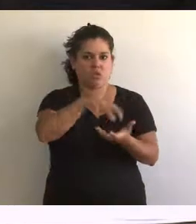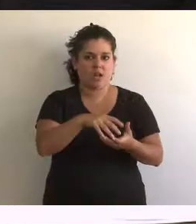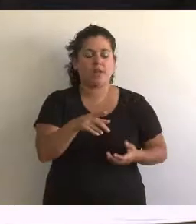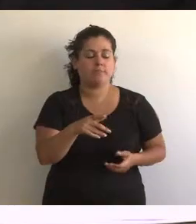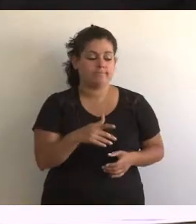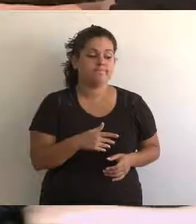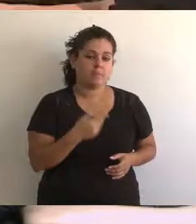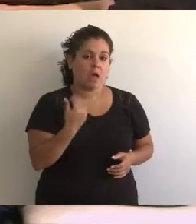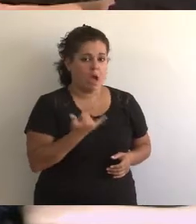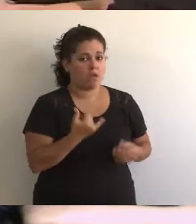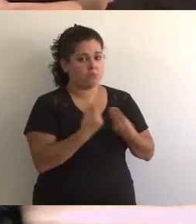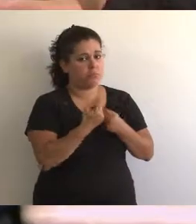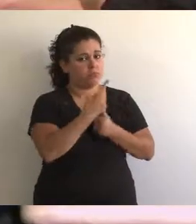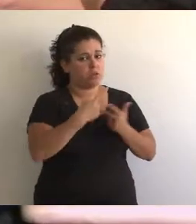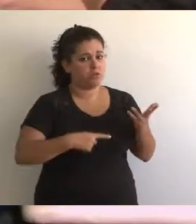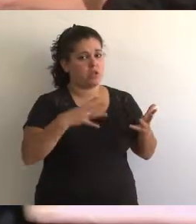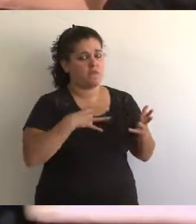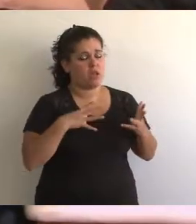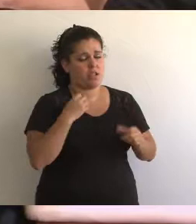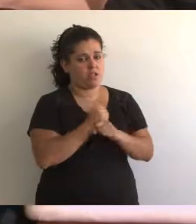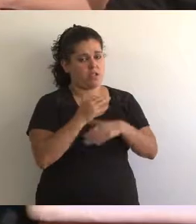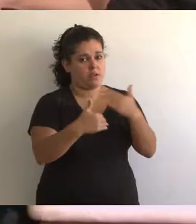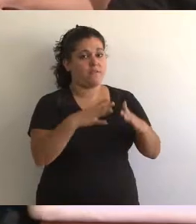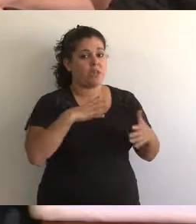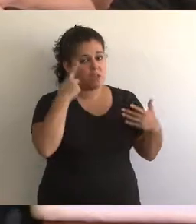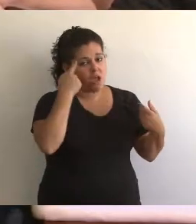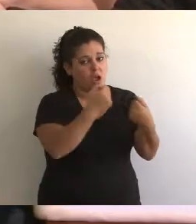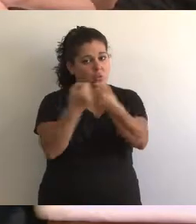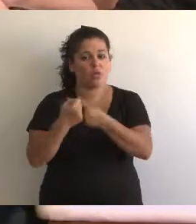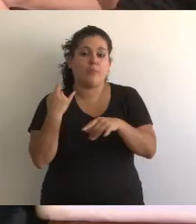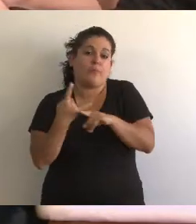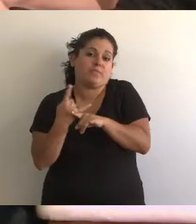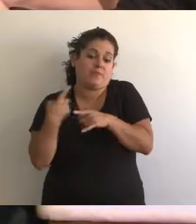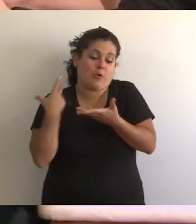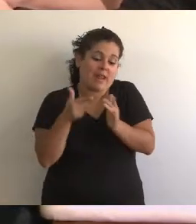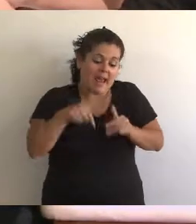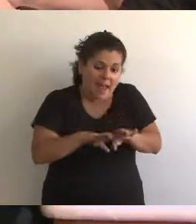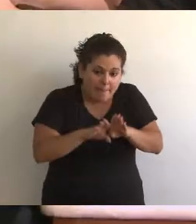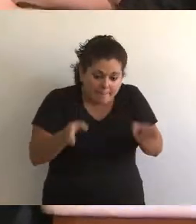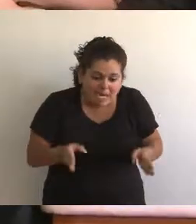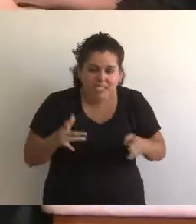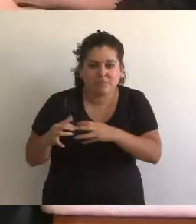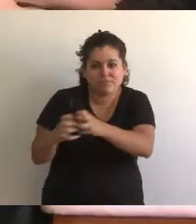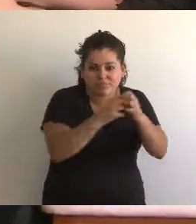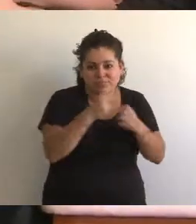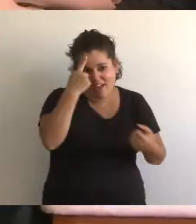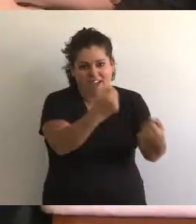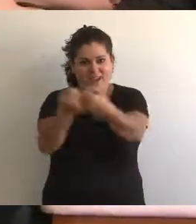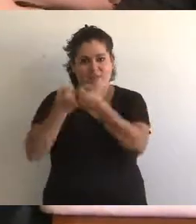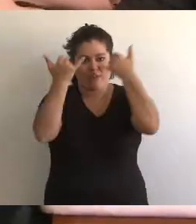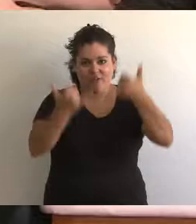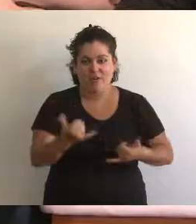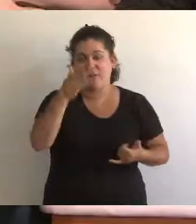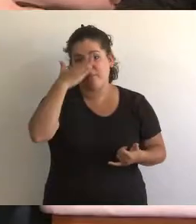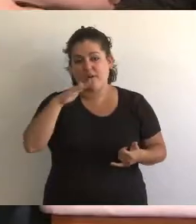institucionalidad. Sí, bueno, hay muchas cosas que todavía pueden trabajar, se tienen que poner de acuerdo. Por lo general en esta mesa lo logramos, pero tienen que ir a comisión